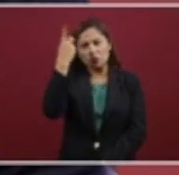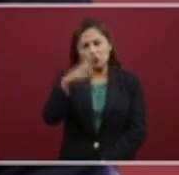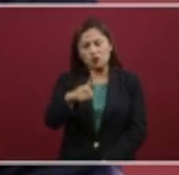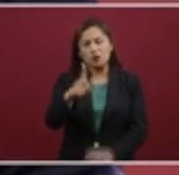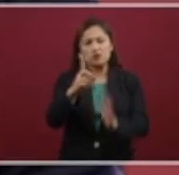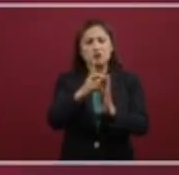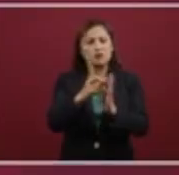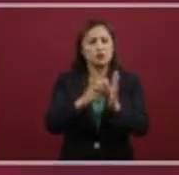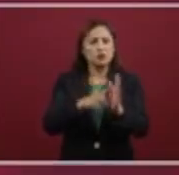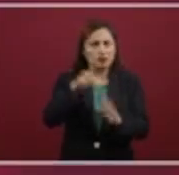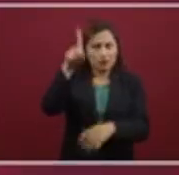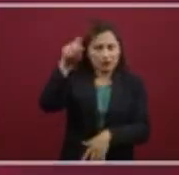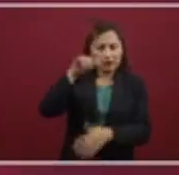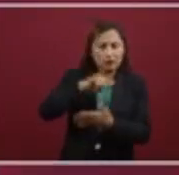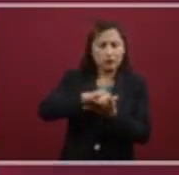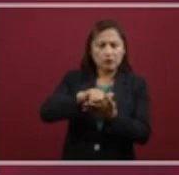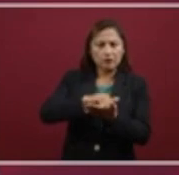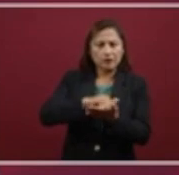usted